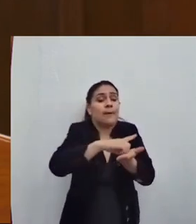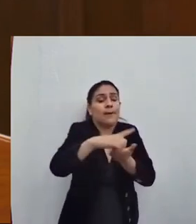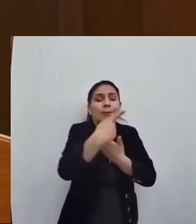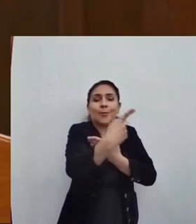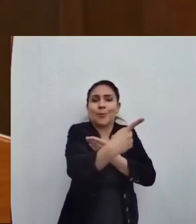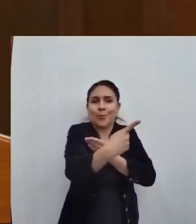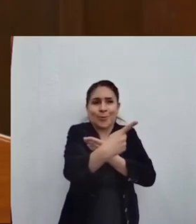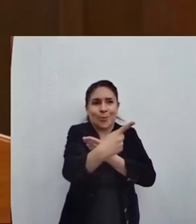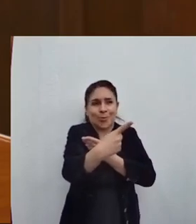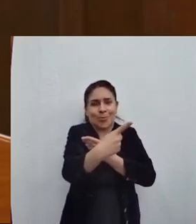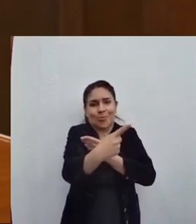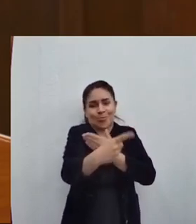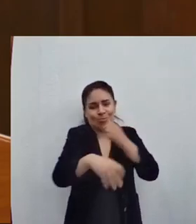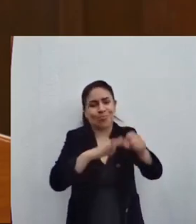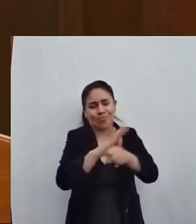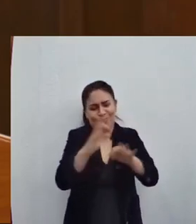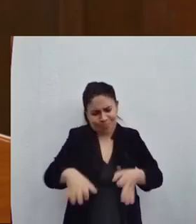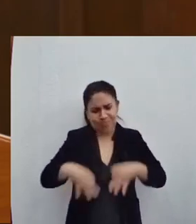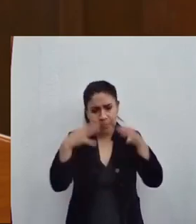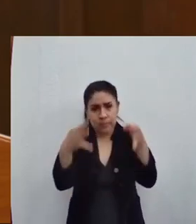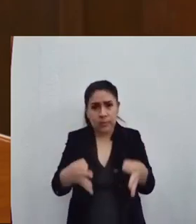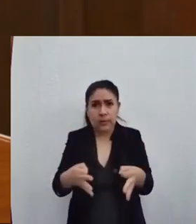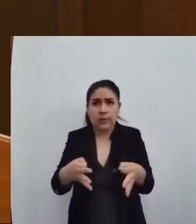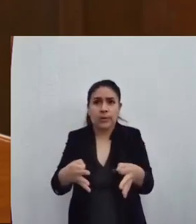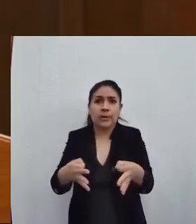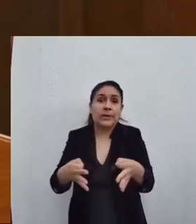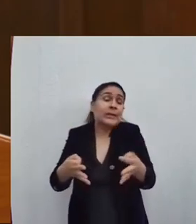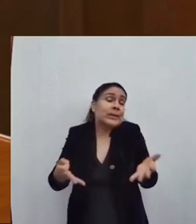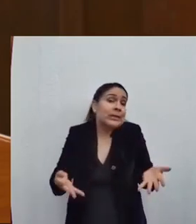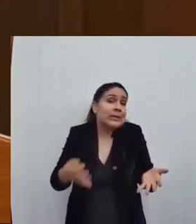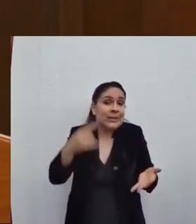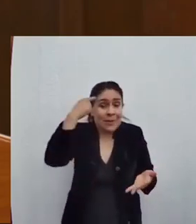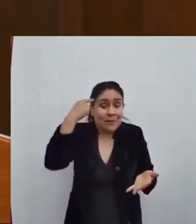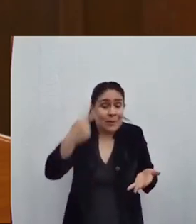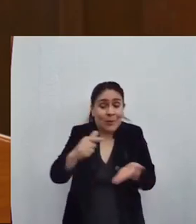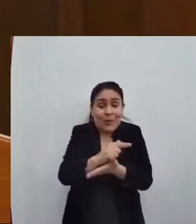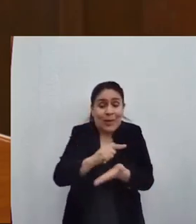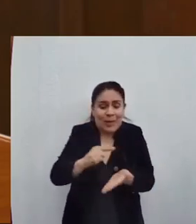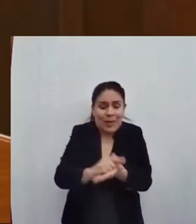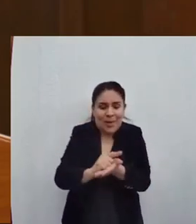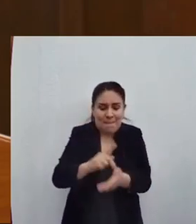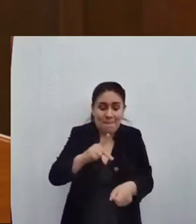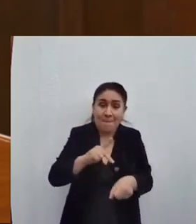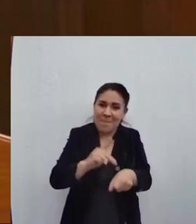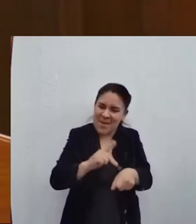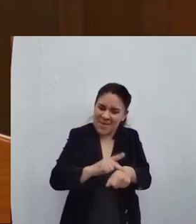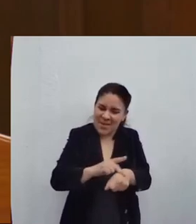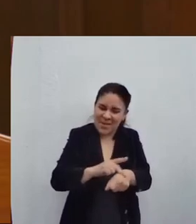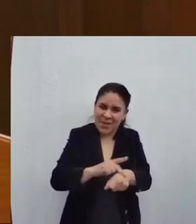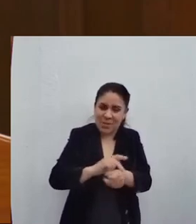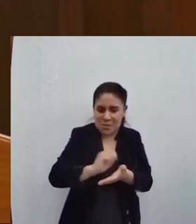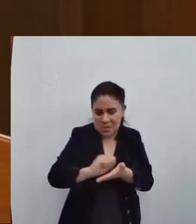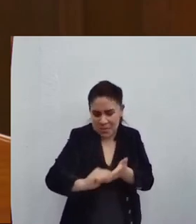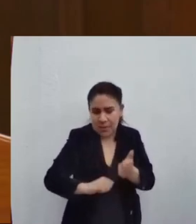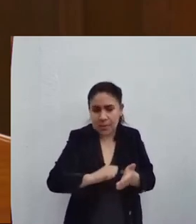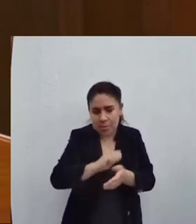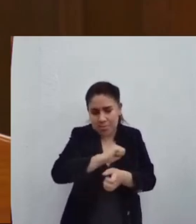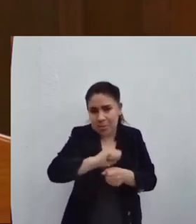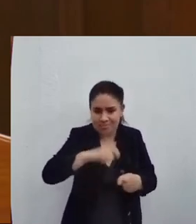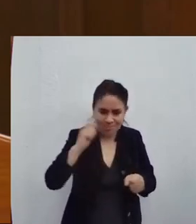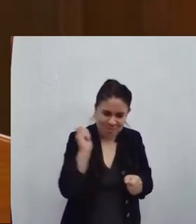normativas, las políticas públicas no están escritas en piedra, son hechas por ciudadanos y ciudadanas. Yo también